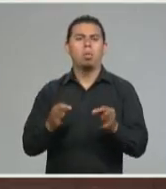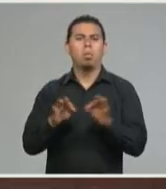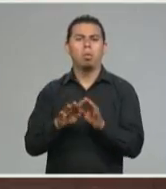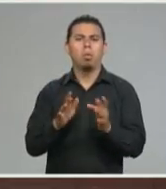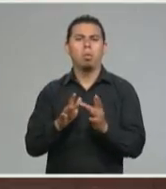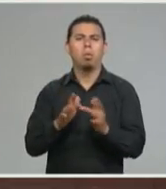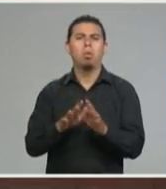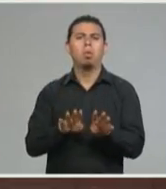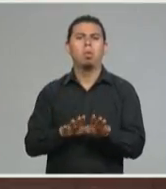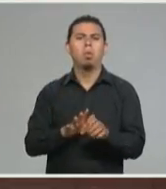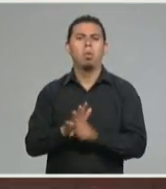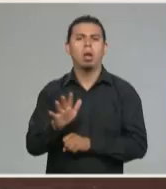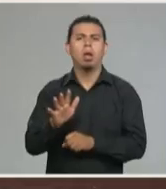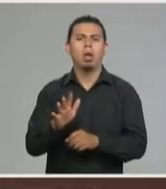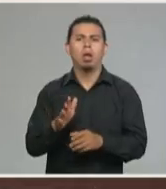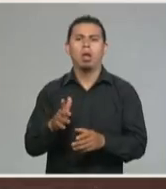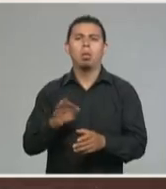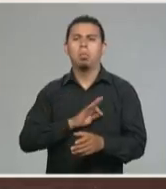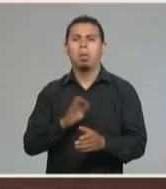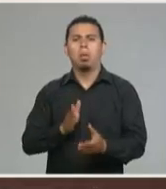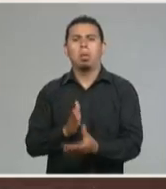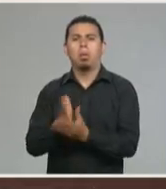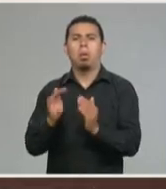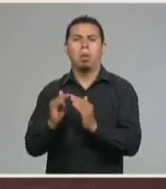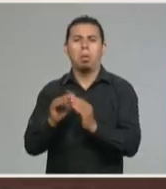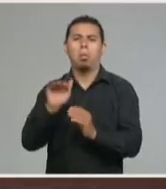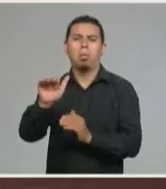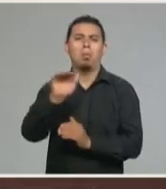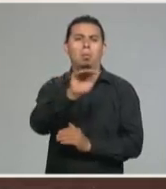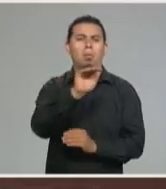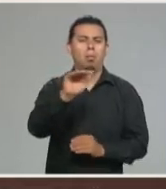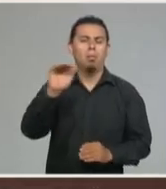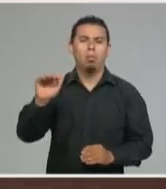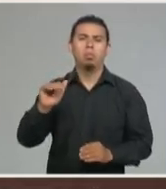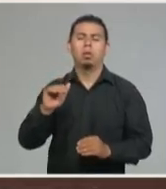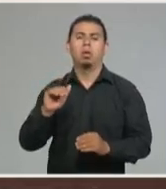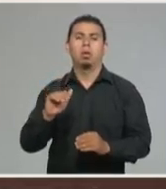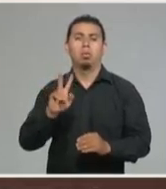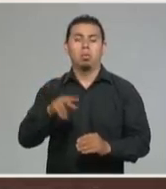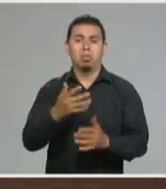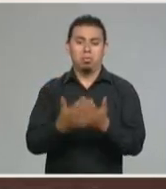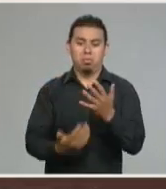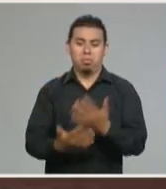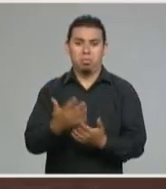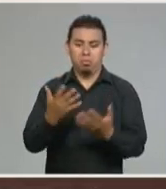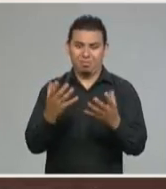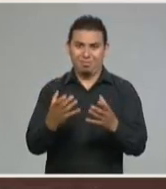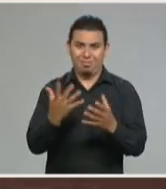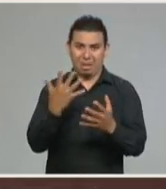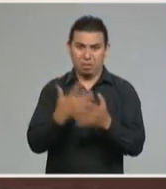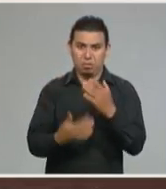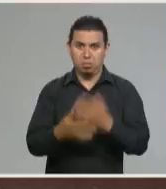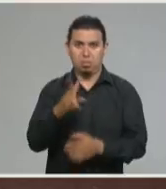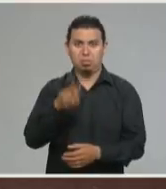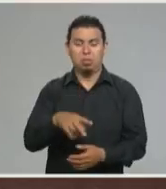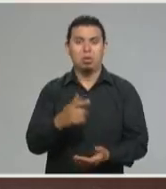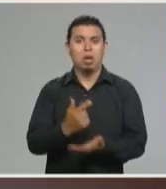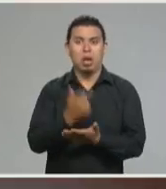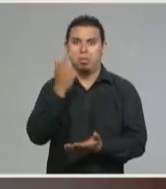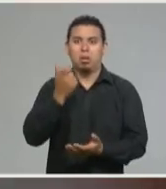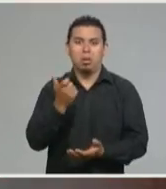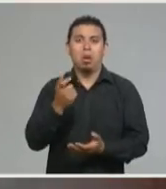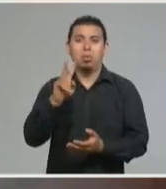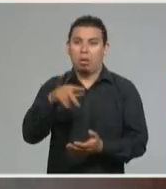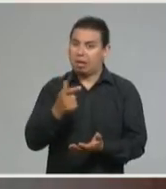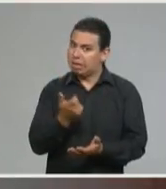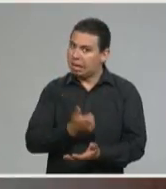de expulsión de mano de obra, además de los asuntos culturales, es el económico. Por más buenas